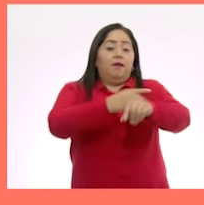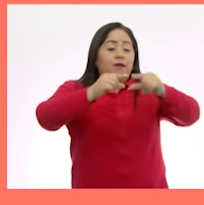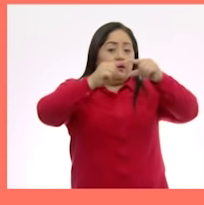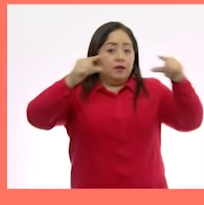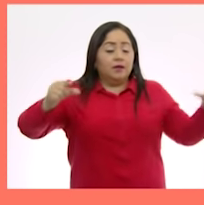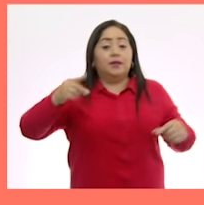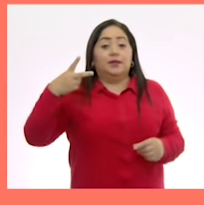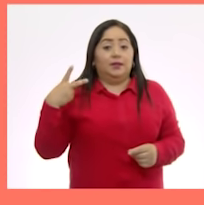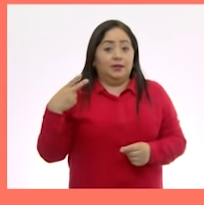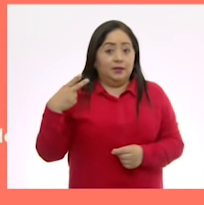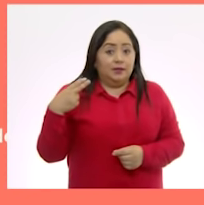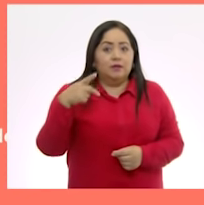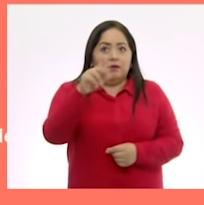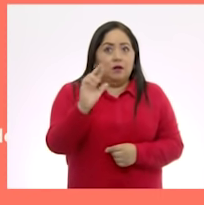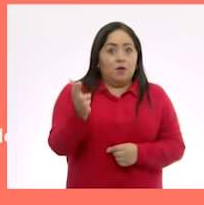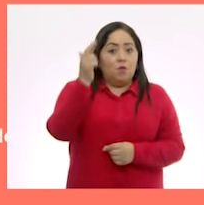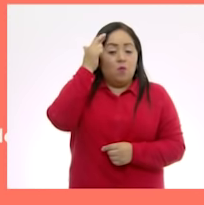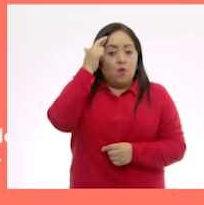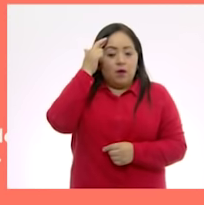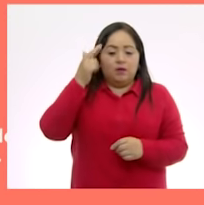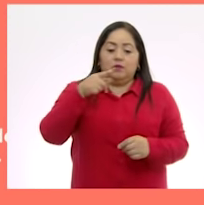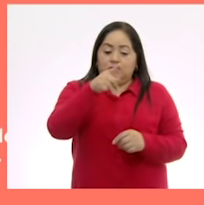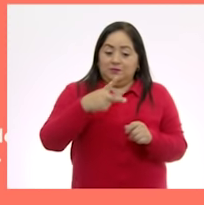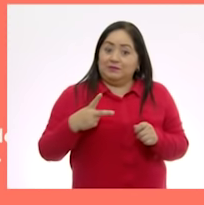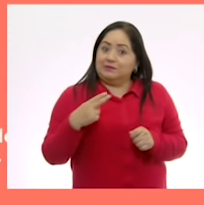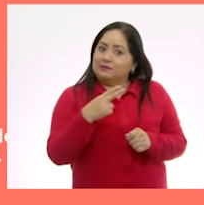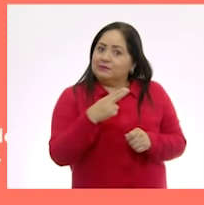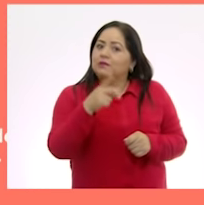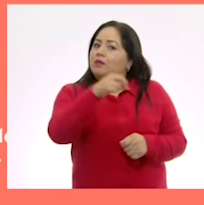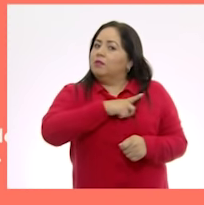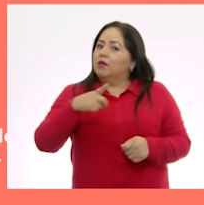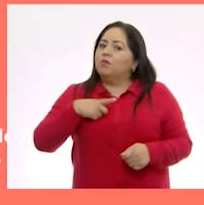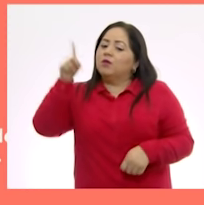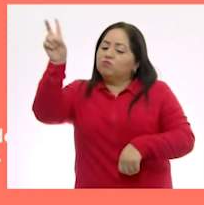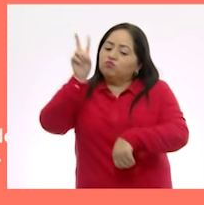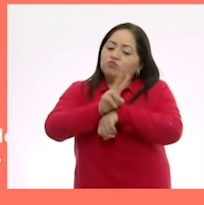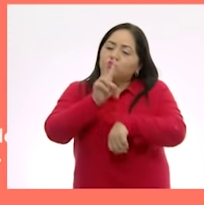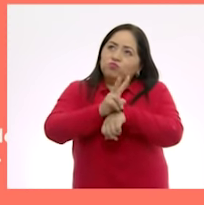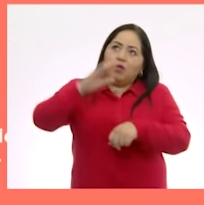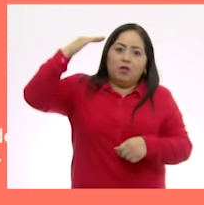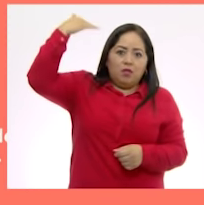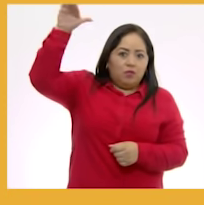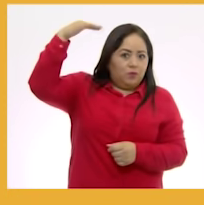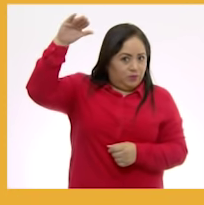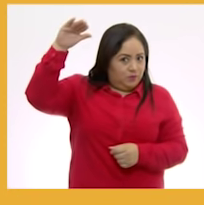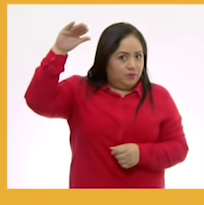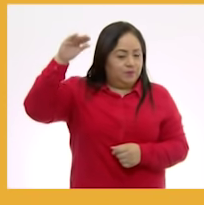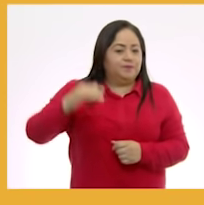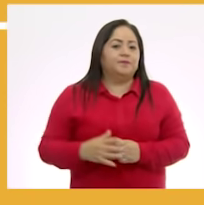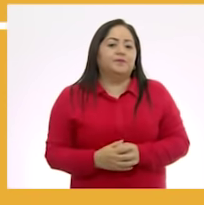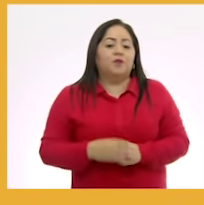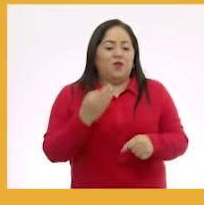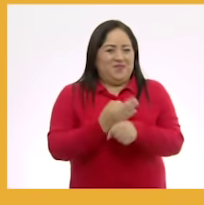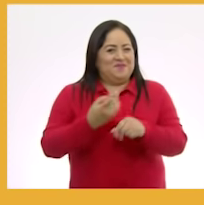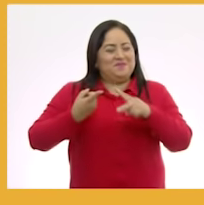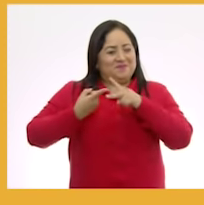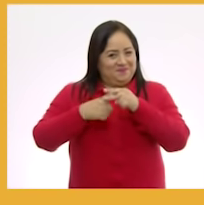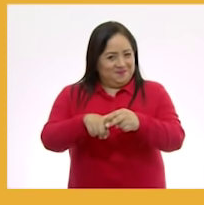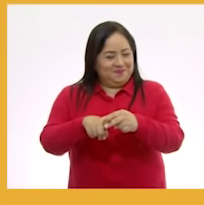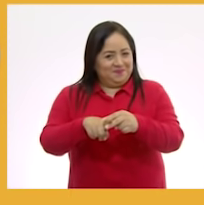y tijeras. Recuerda que la manipulación de estas debe estar supervisada por un adulto.